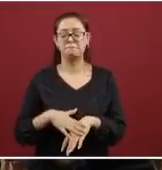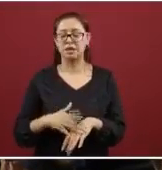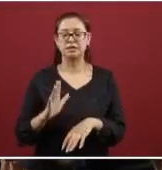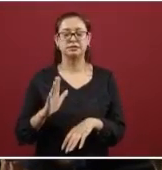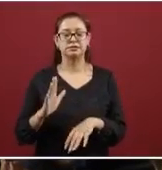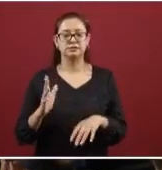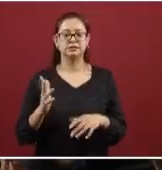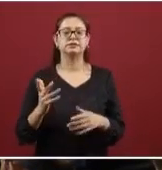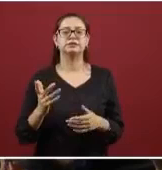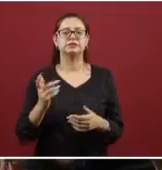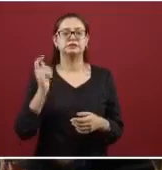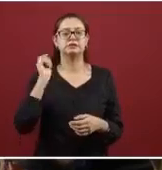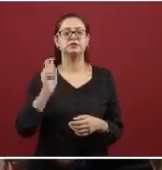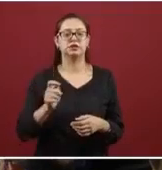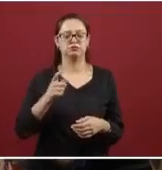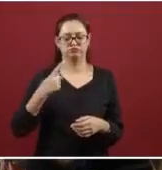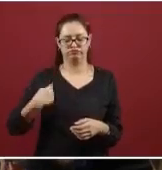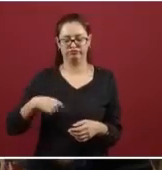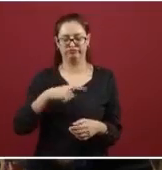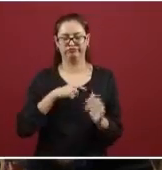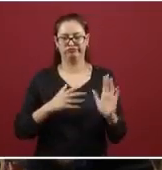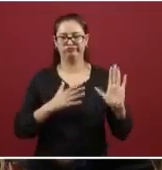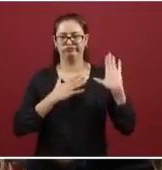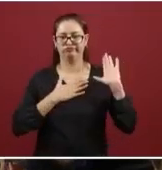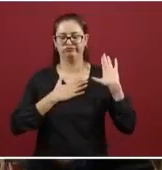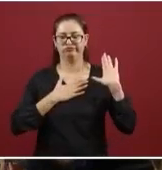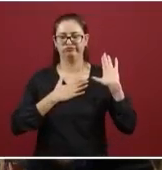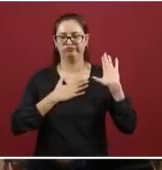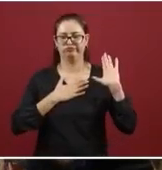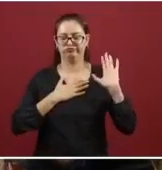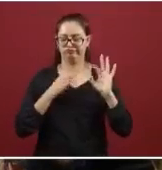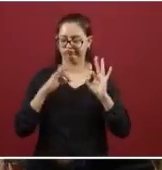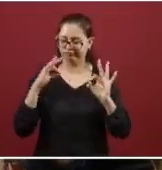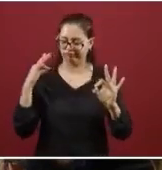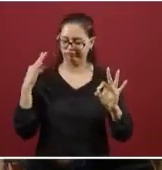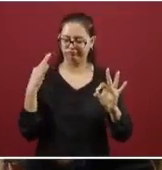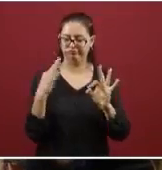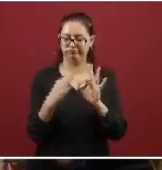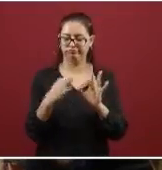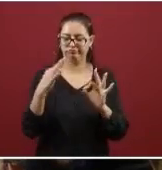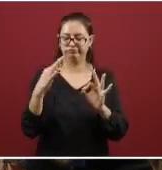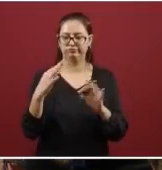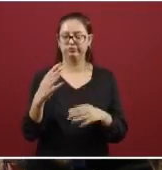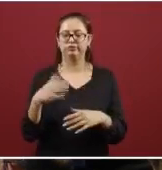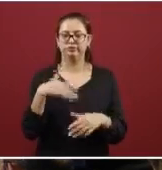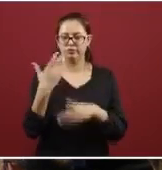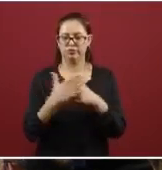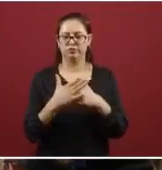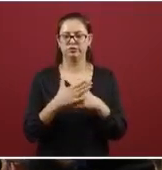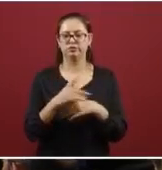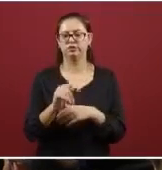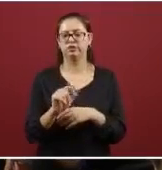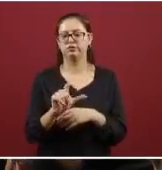de nuestra palabra en cuanto a la firma del Tratado de